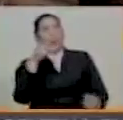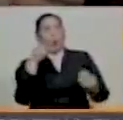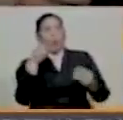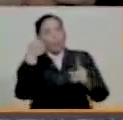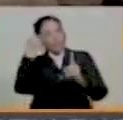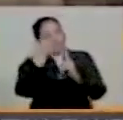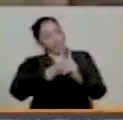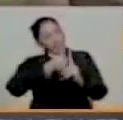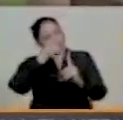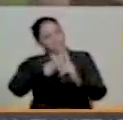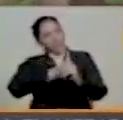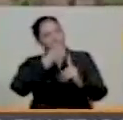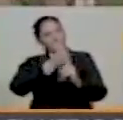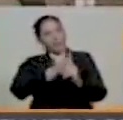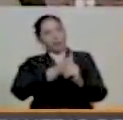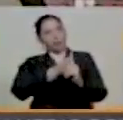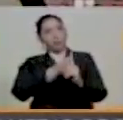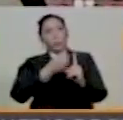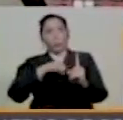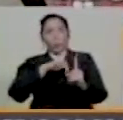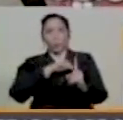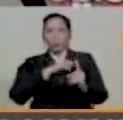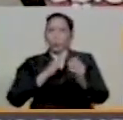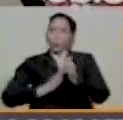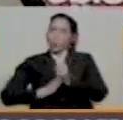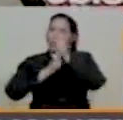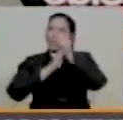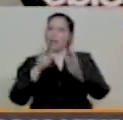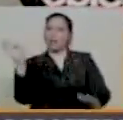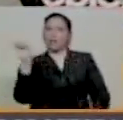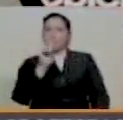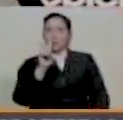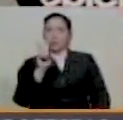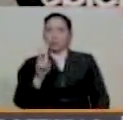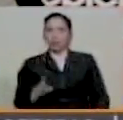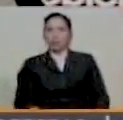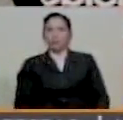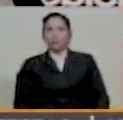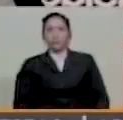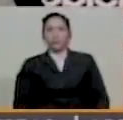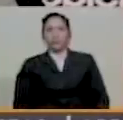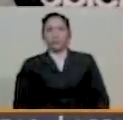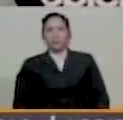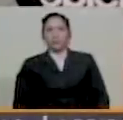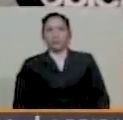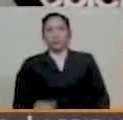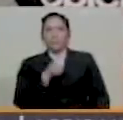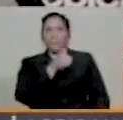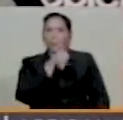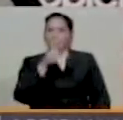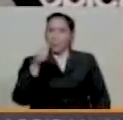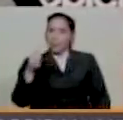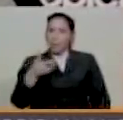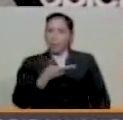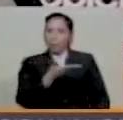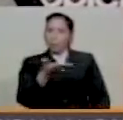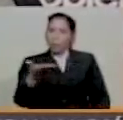en la lucha que estamos librando como venezolanos, como venezolanas, ¿no? Y que cada uno de ustedes